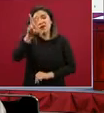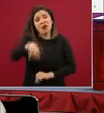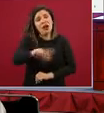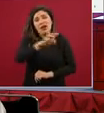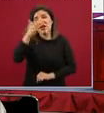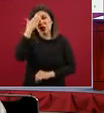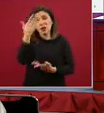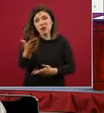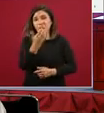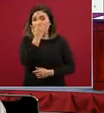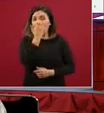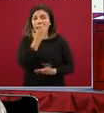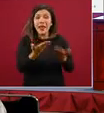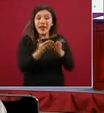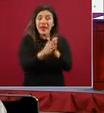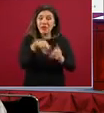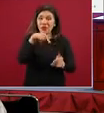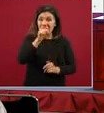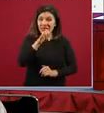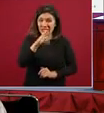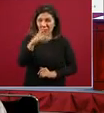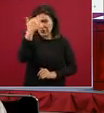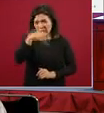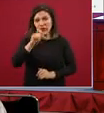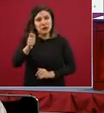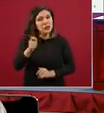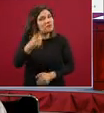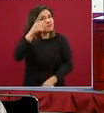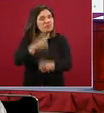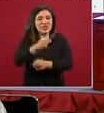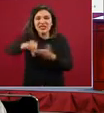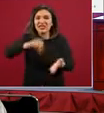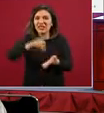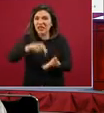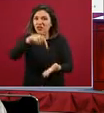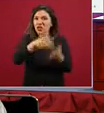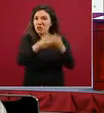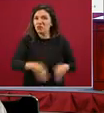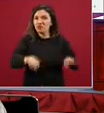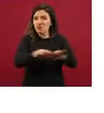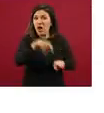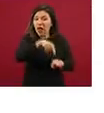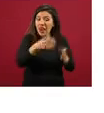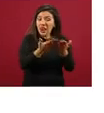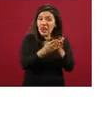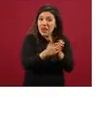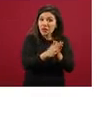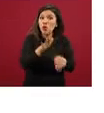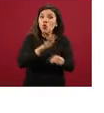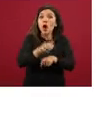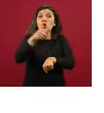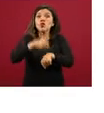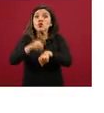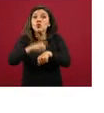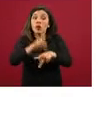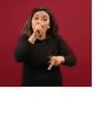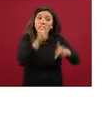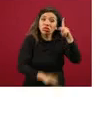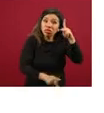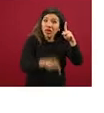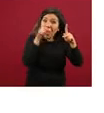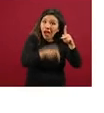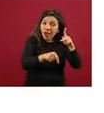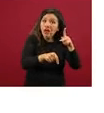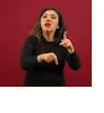reconocimiento. En los libros de texto, como saben, fue la estrategia central. El libro de texto fue sobre la página que se quedaron en el ciclo escolar